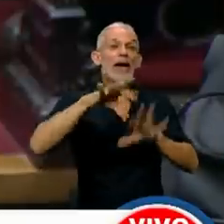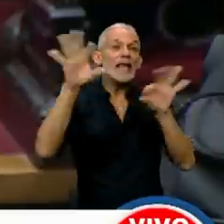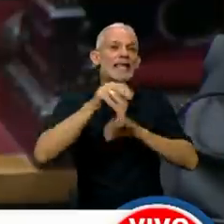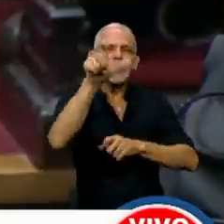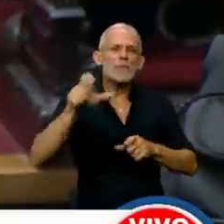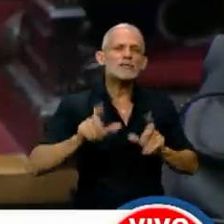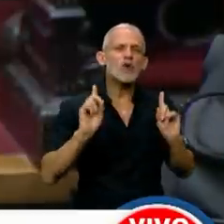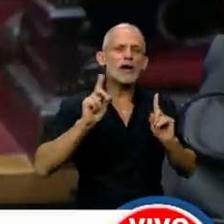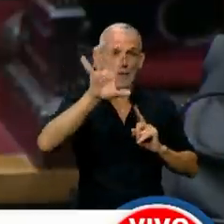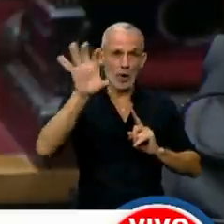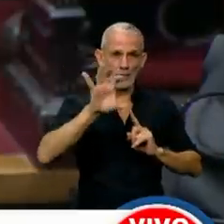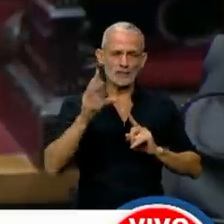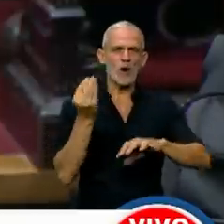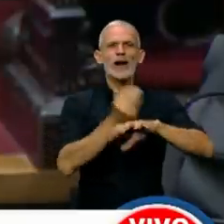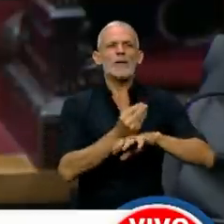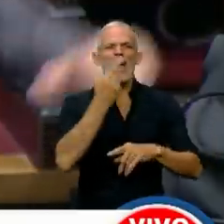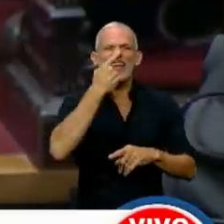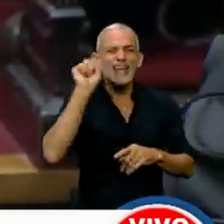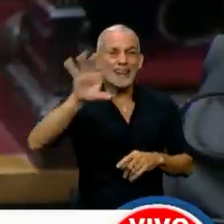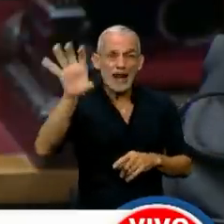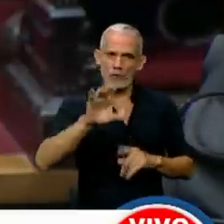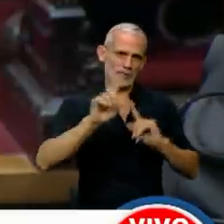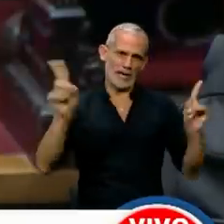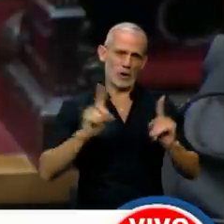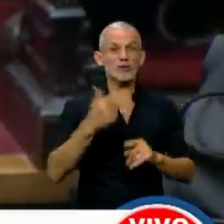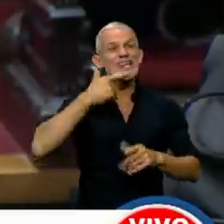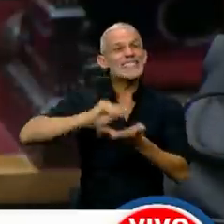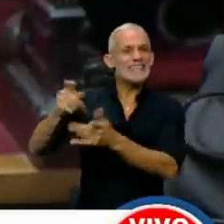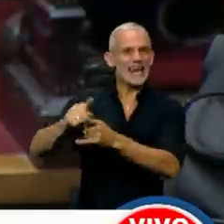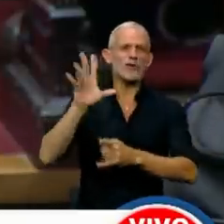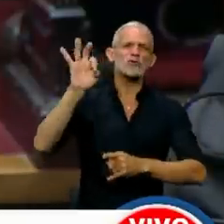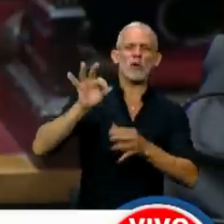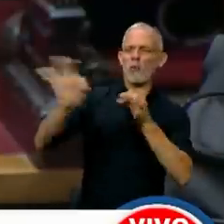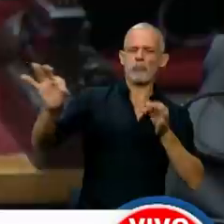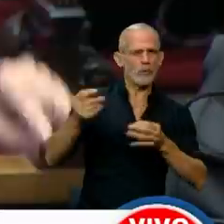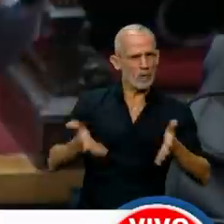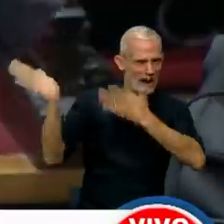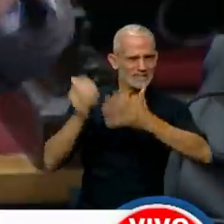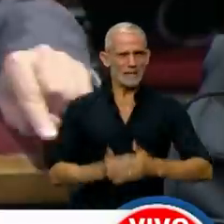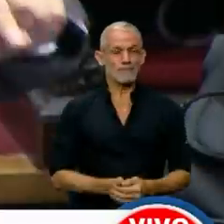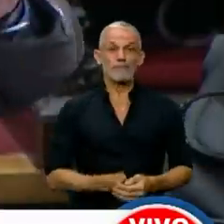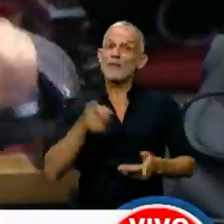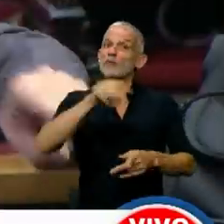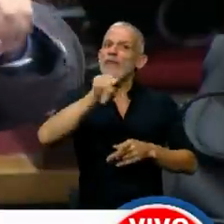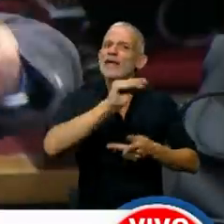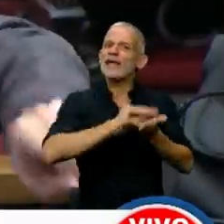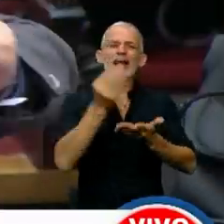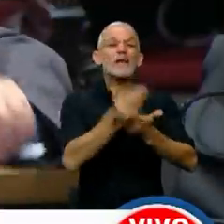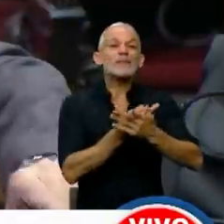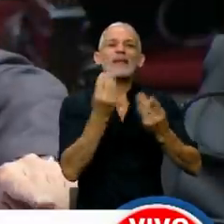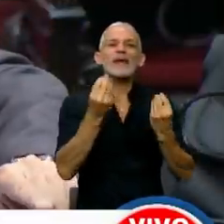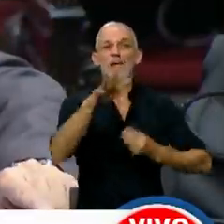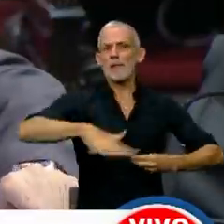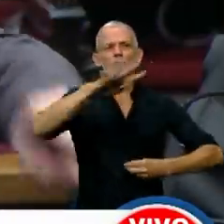pero no representan el interés de las provincias ellos están entrenados 50 metros de una vuelta son representantes del pueblo